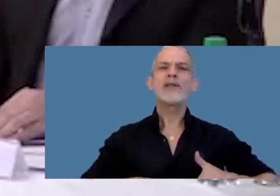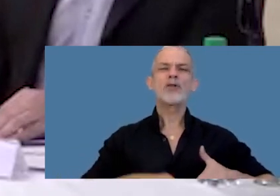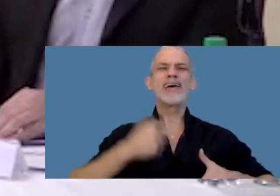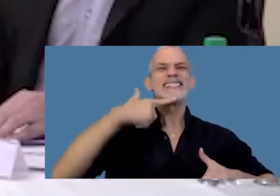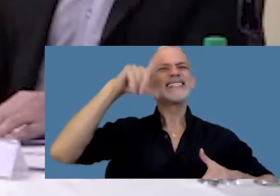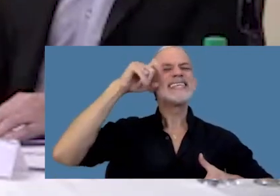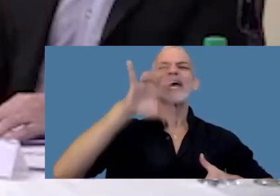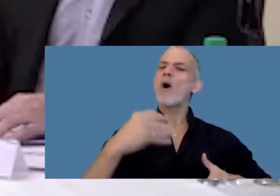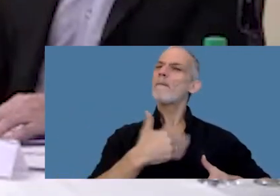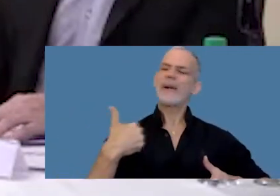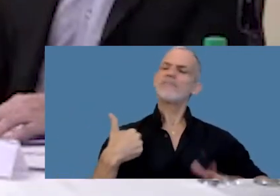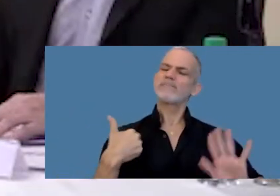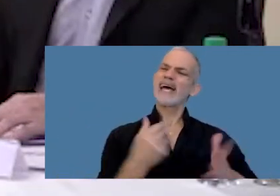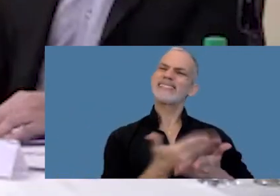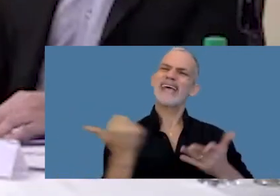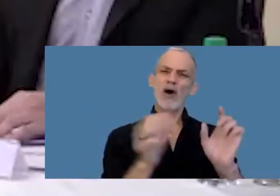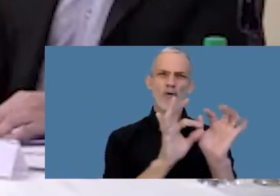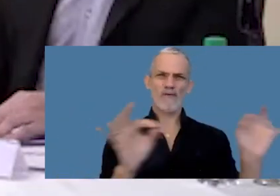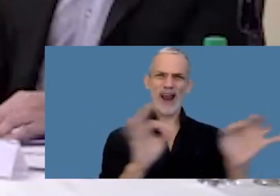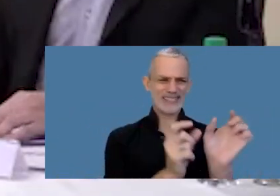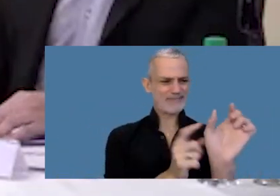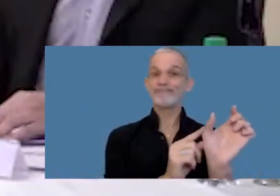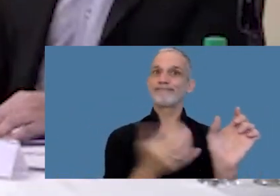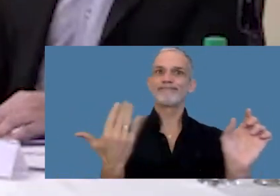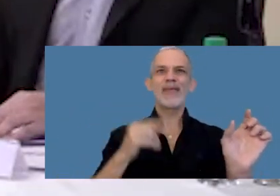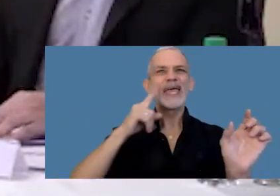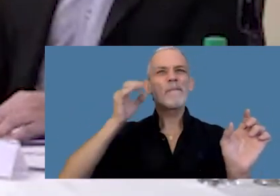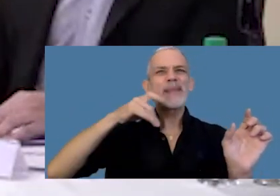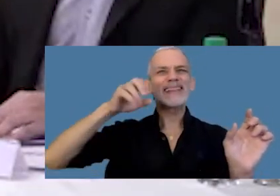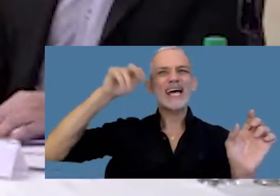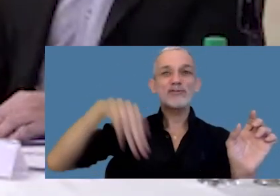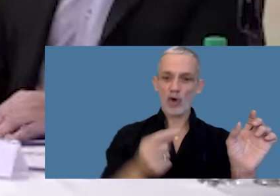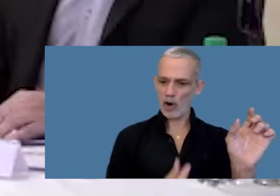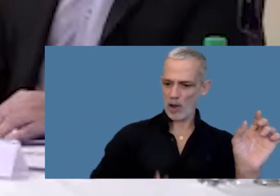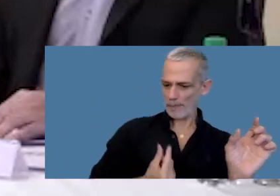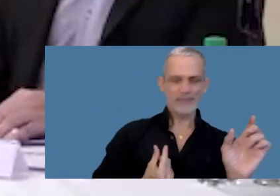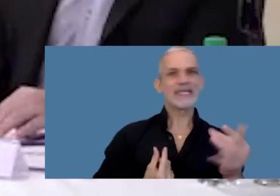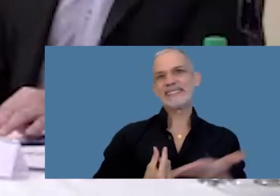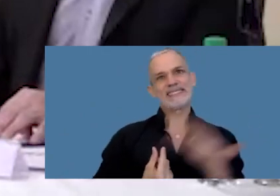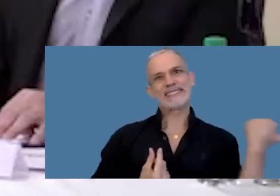Y después se eliminó la implantación a pedimento